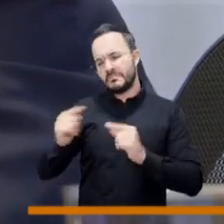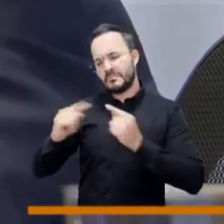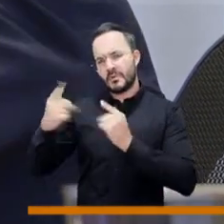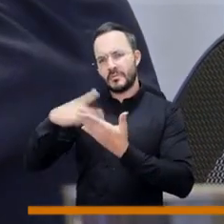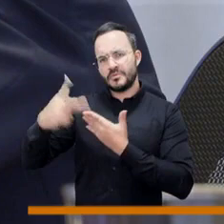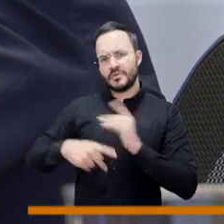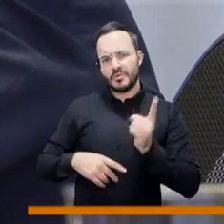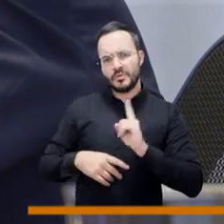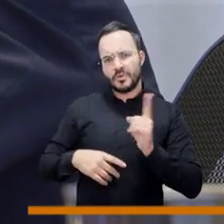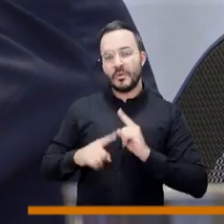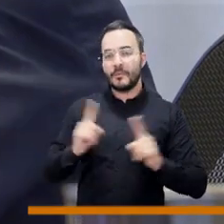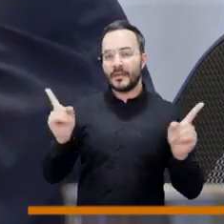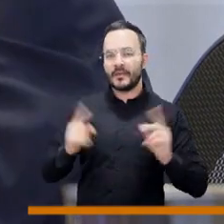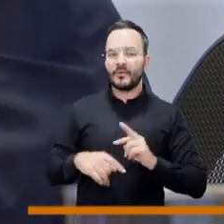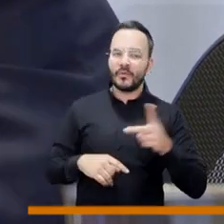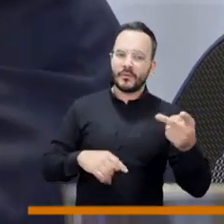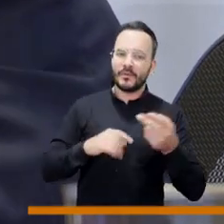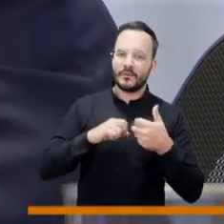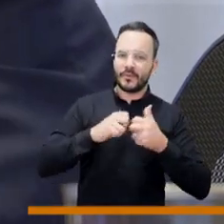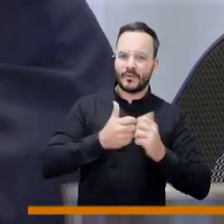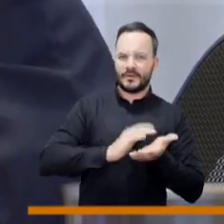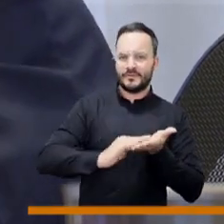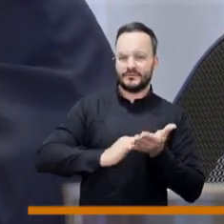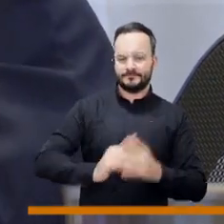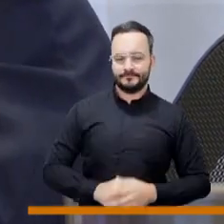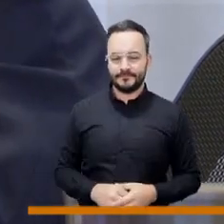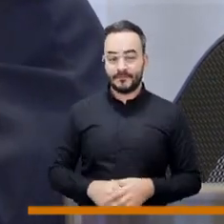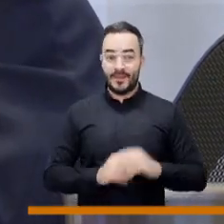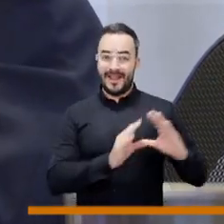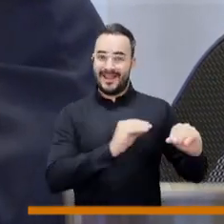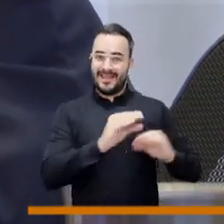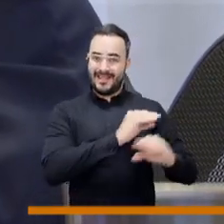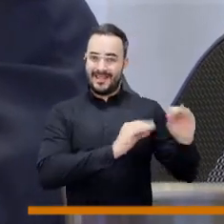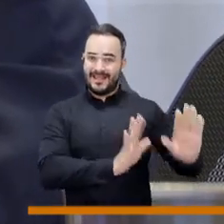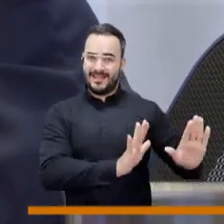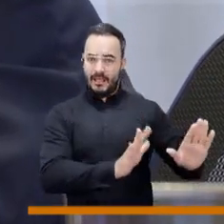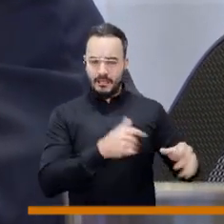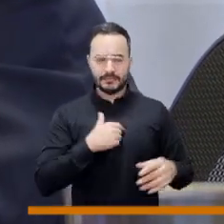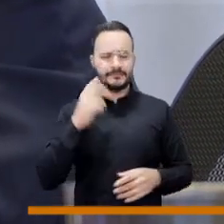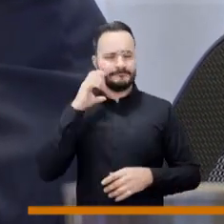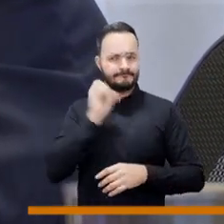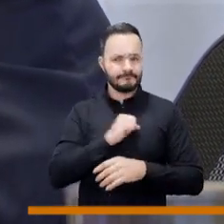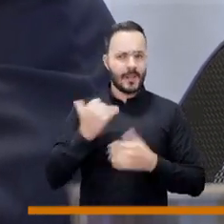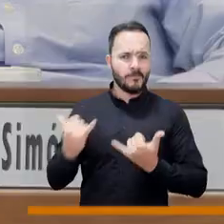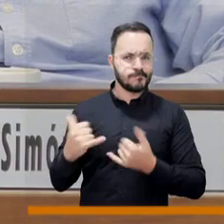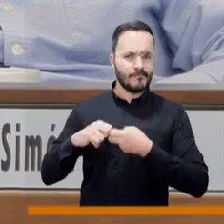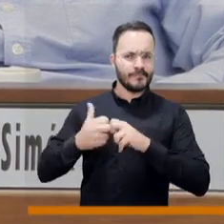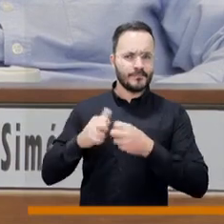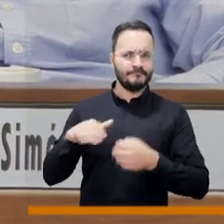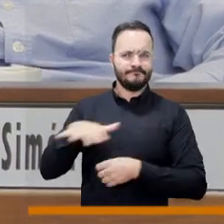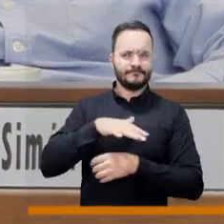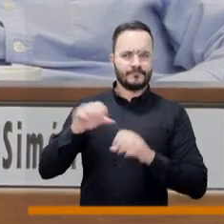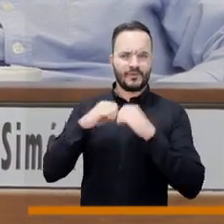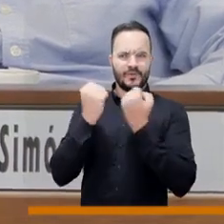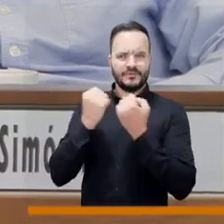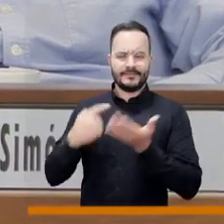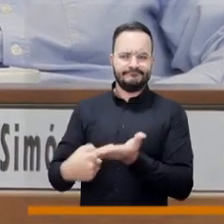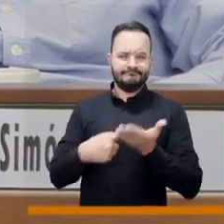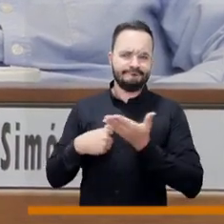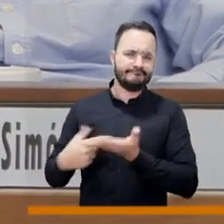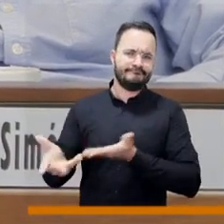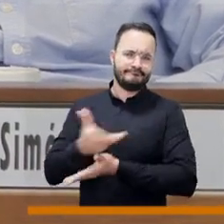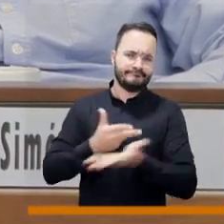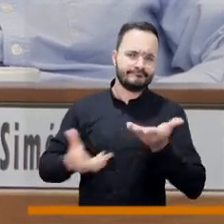mucho, no para la discusión del proyecto, sino para la solución del problema. Uno de los asuntos más complejos que por estos días trata